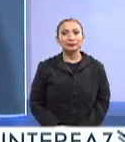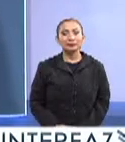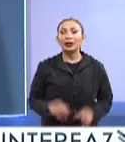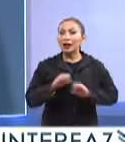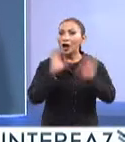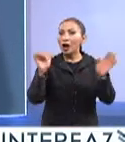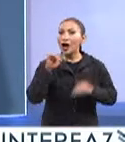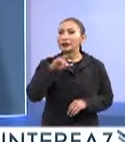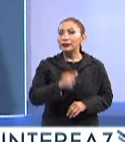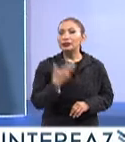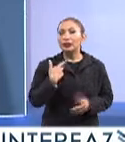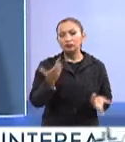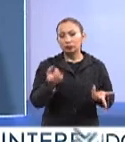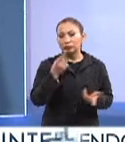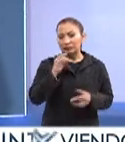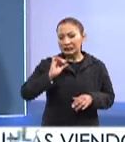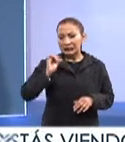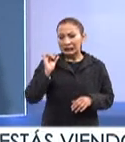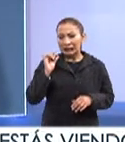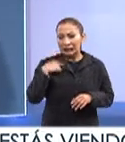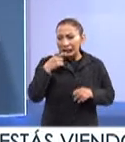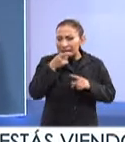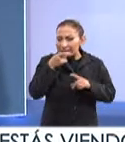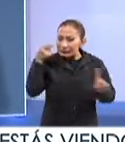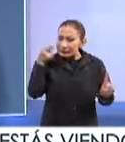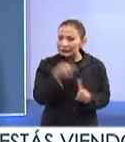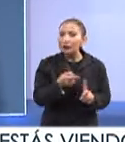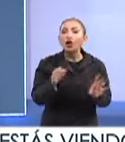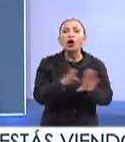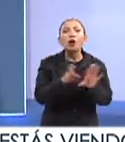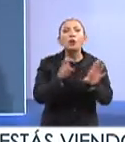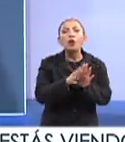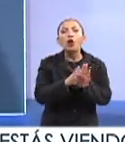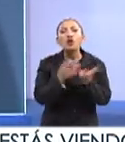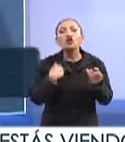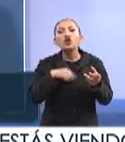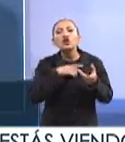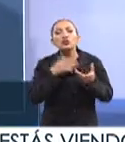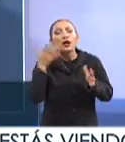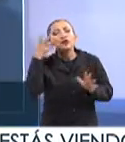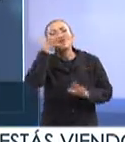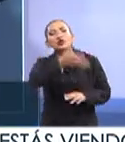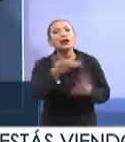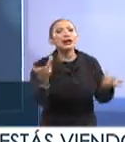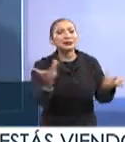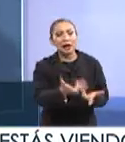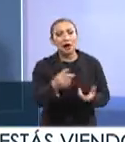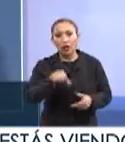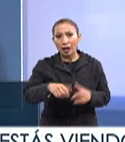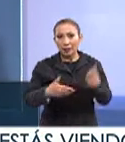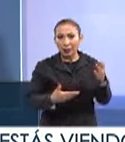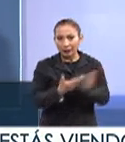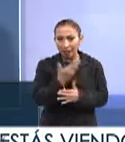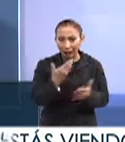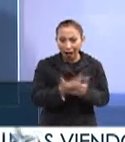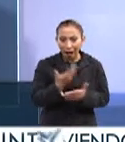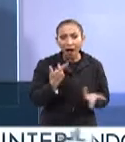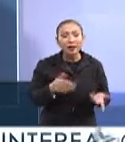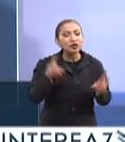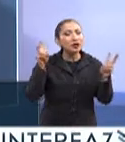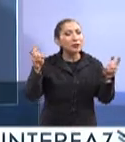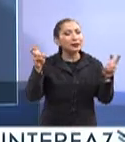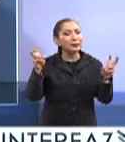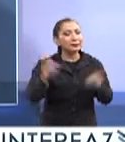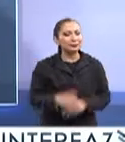Así es, Ana Cristina, acabas de dar con el clavo de cómo vamos a desarrollarnos o hacia dónde vamos a orientarnos esta mañana en